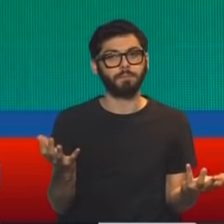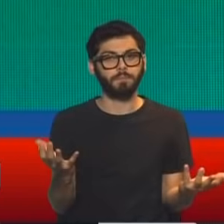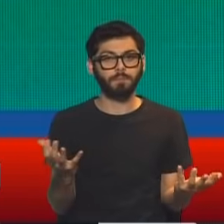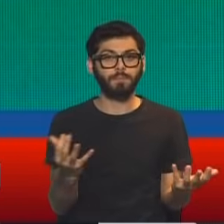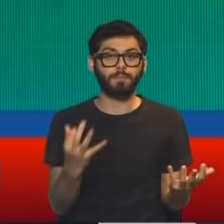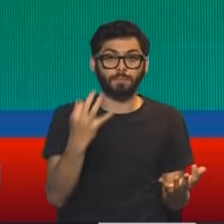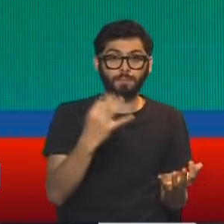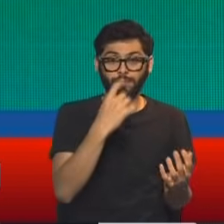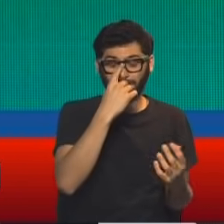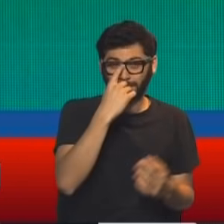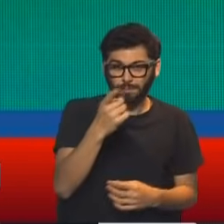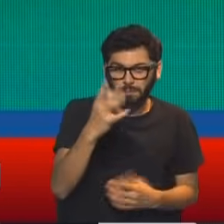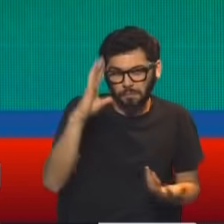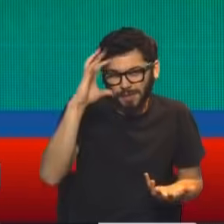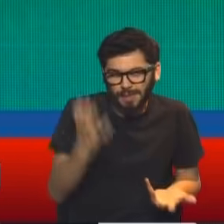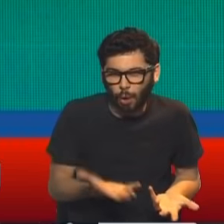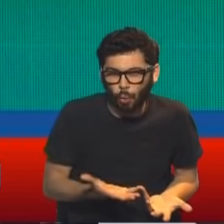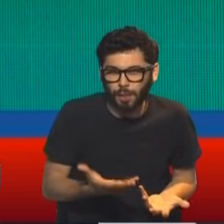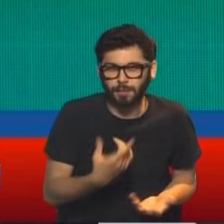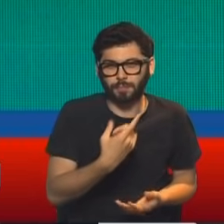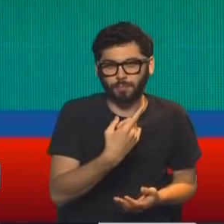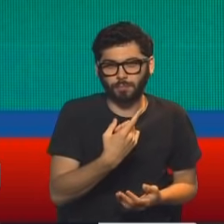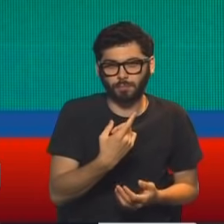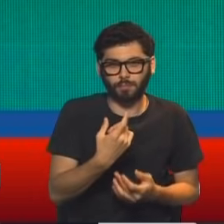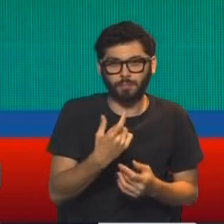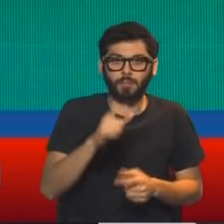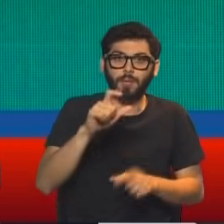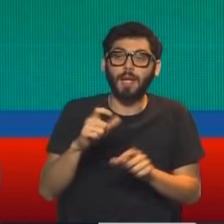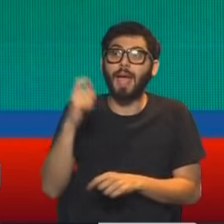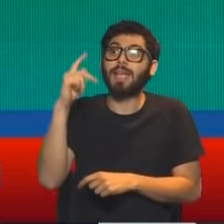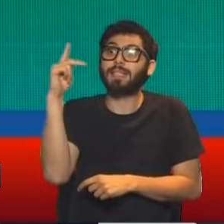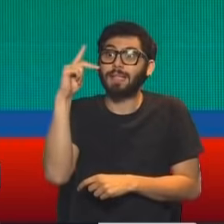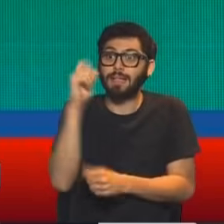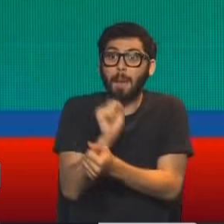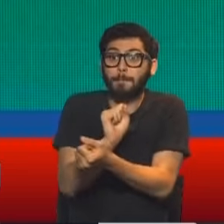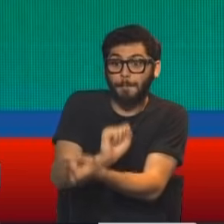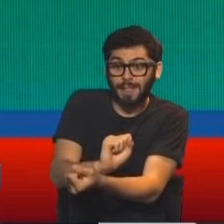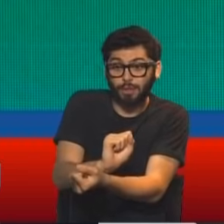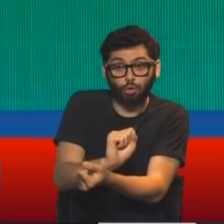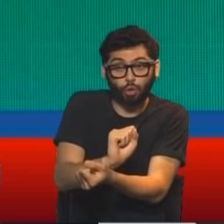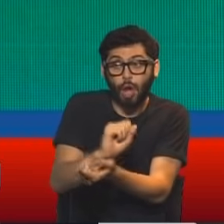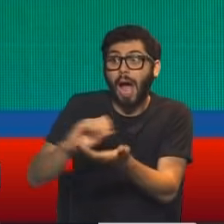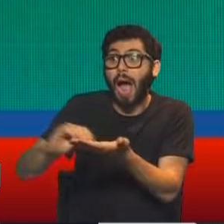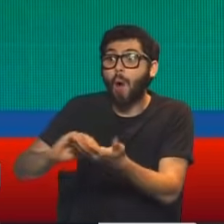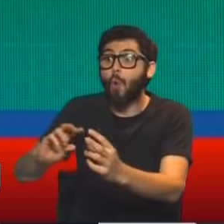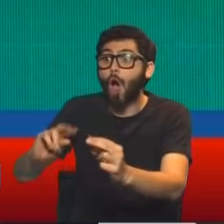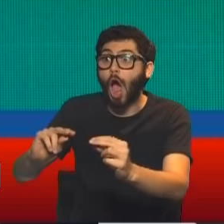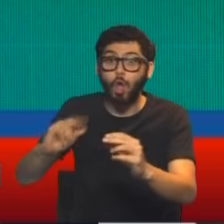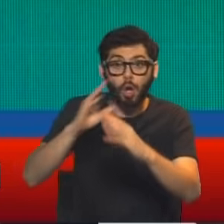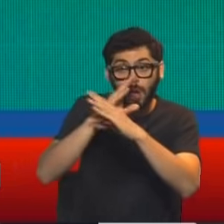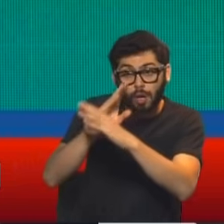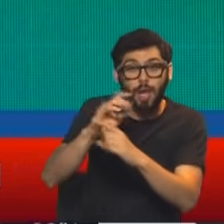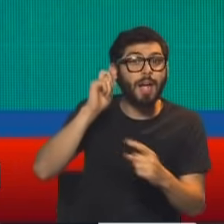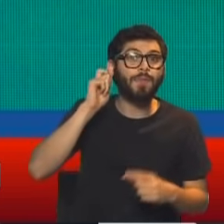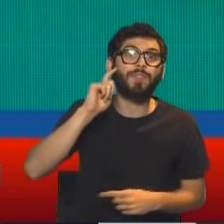las escuchas. ¿Se acuerdan ustedes de los presos kirchneristas espiados, los abogados escuchados, las amenazas a Gil Carbó cuando